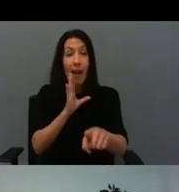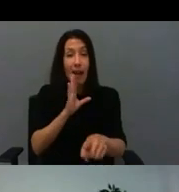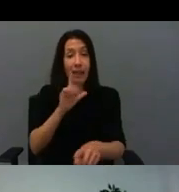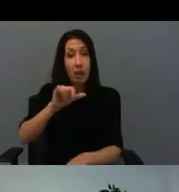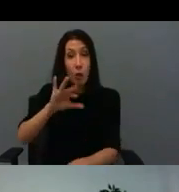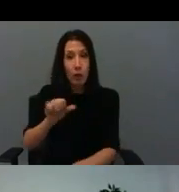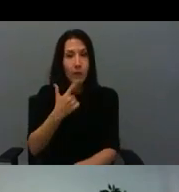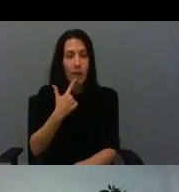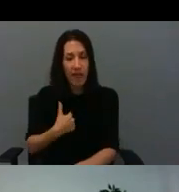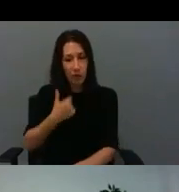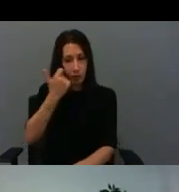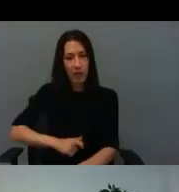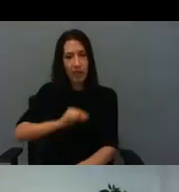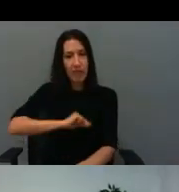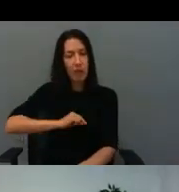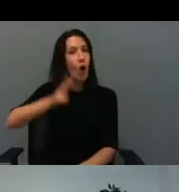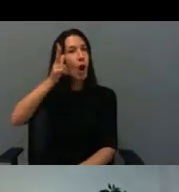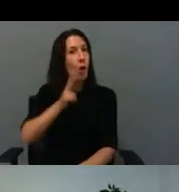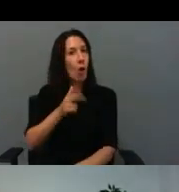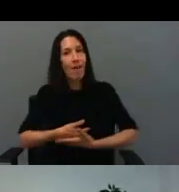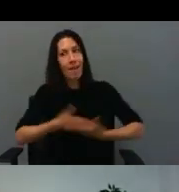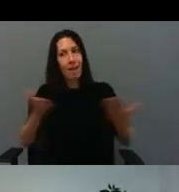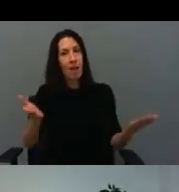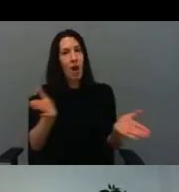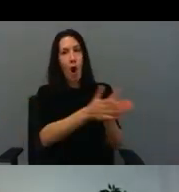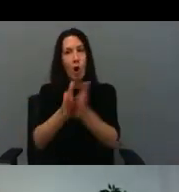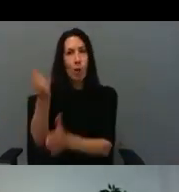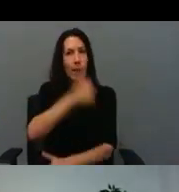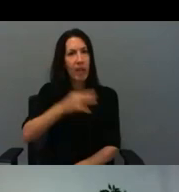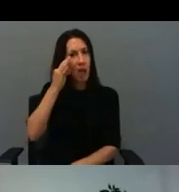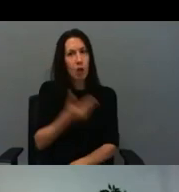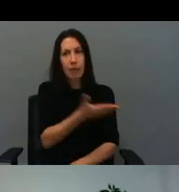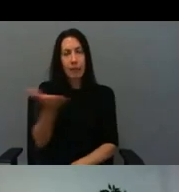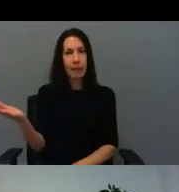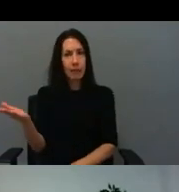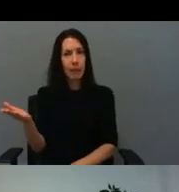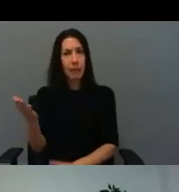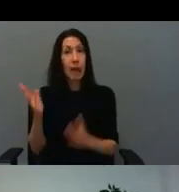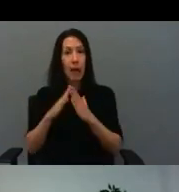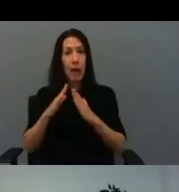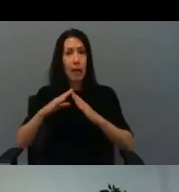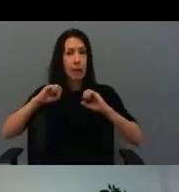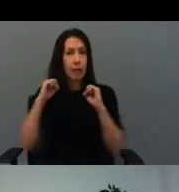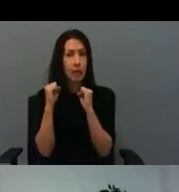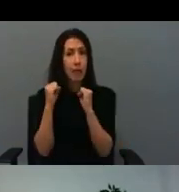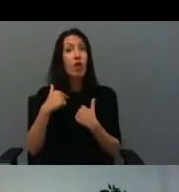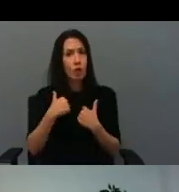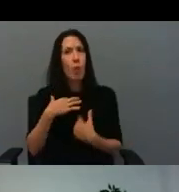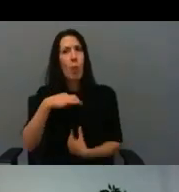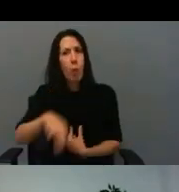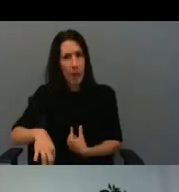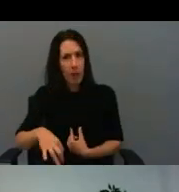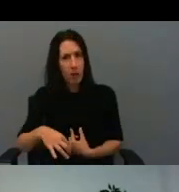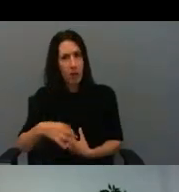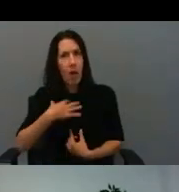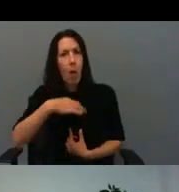yo me siento un privilegiado, el resto de mis compañeros y compañeras se quedan en casa. Yo tengo la posibilidad